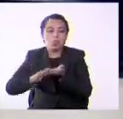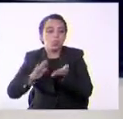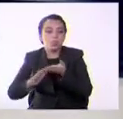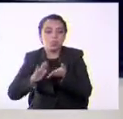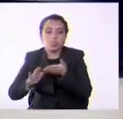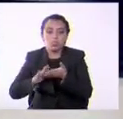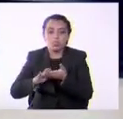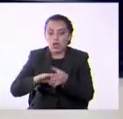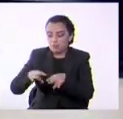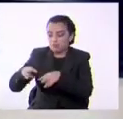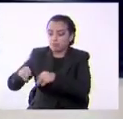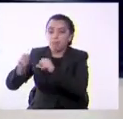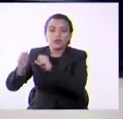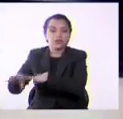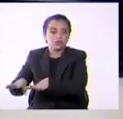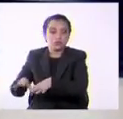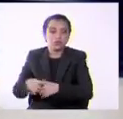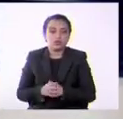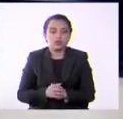como desechos.